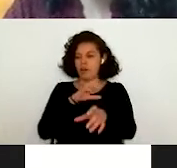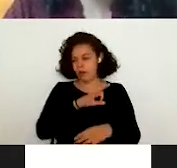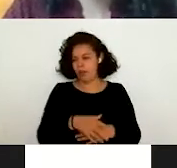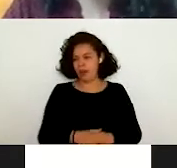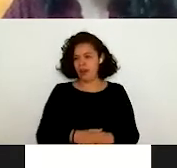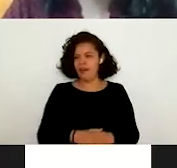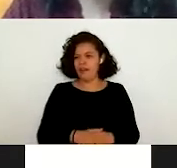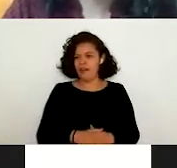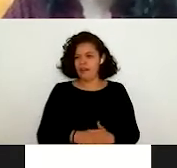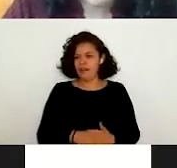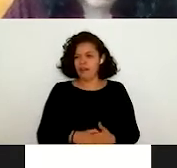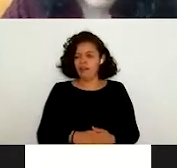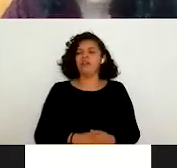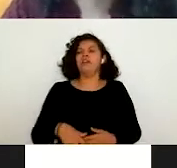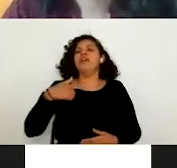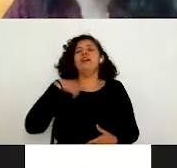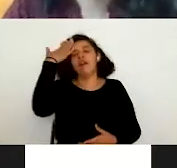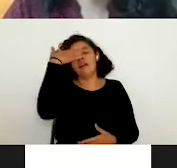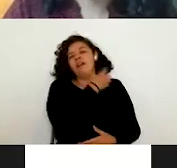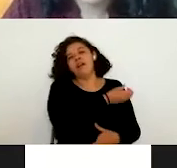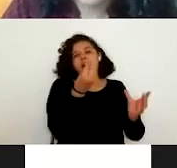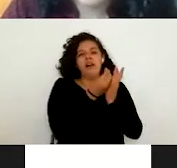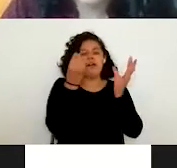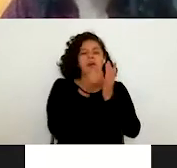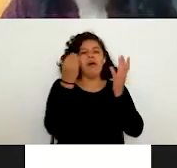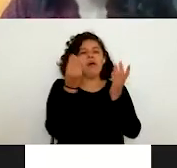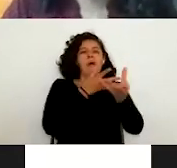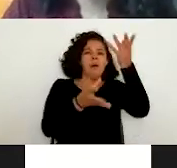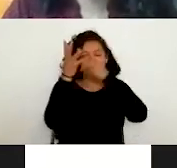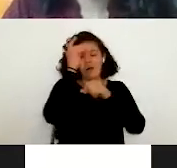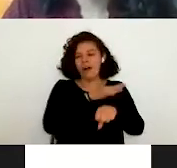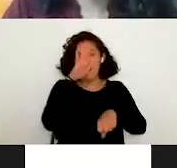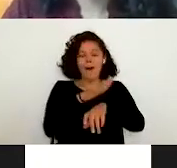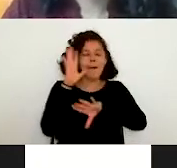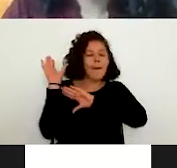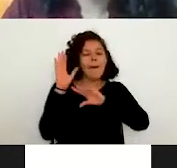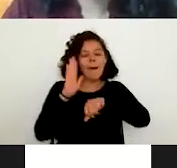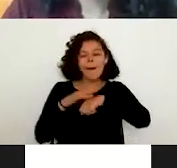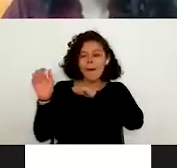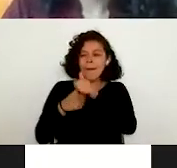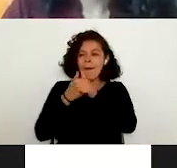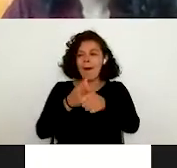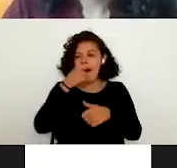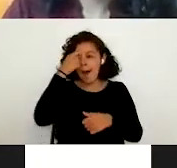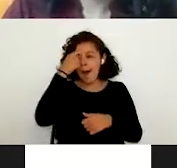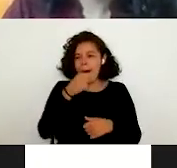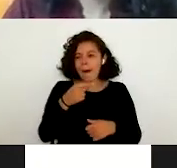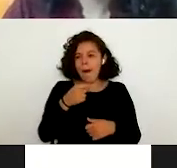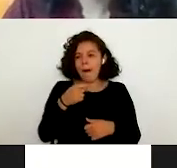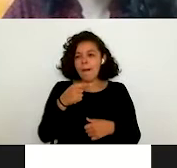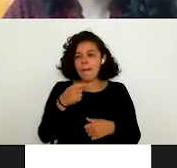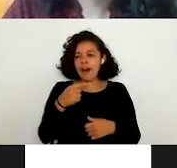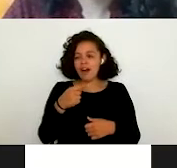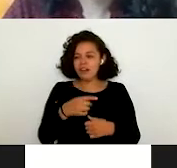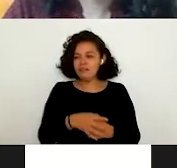aquí quiero fortalecer capacidades de personas con discapacidad para incorporarlas a un empleo. Ese es mi